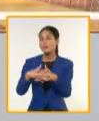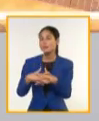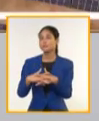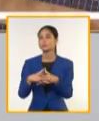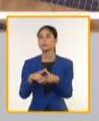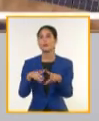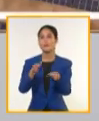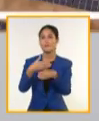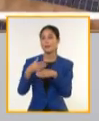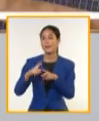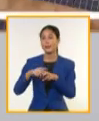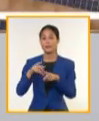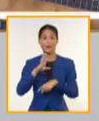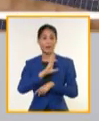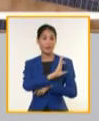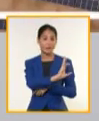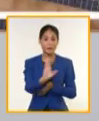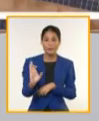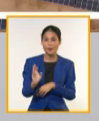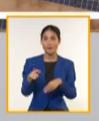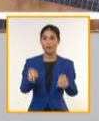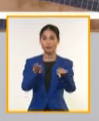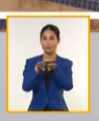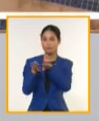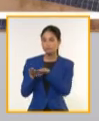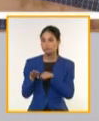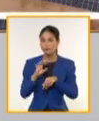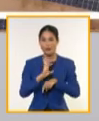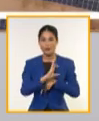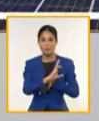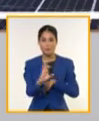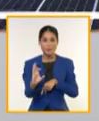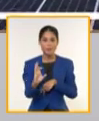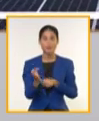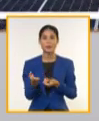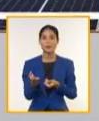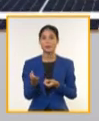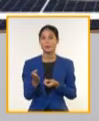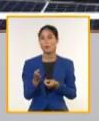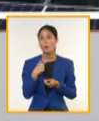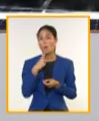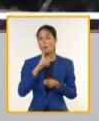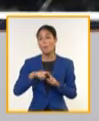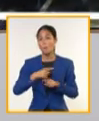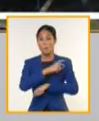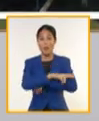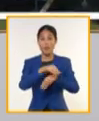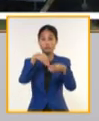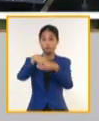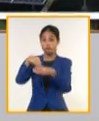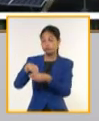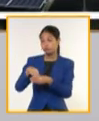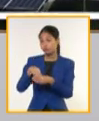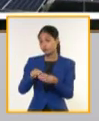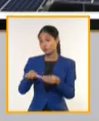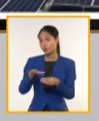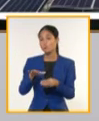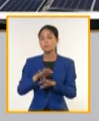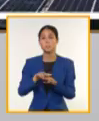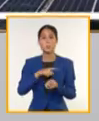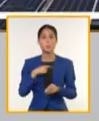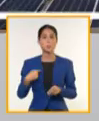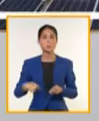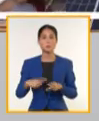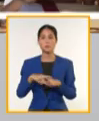el respeto a la soberanía, la no injerencia en los asuntos internos de los países, y en ese contexto Cuba y China